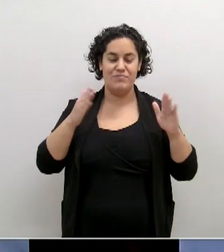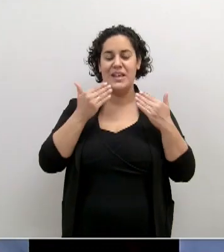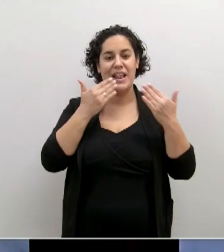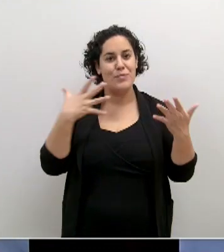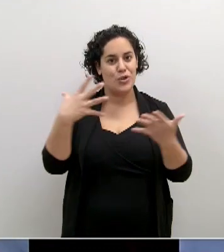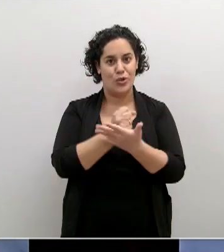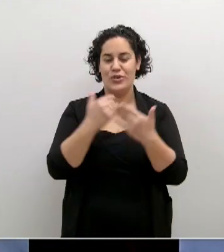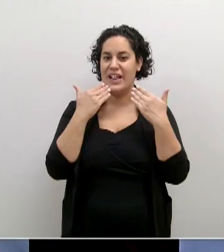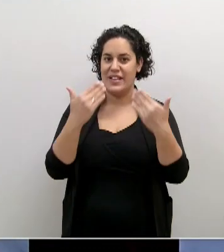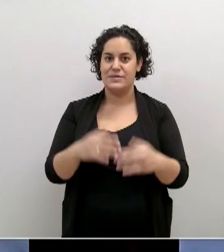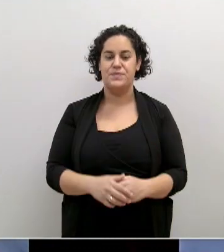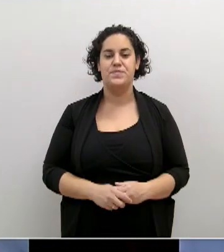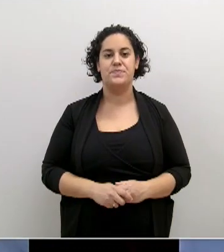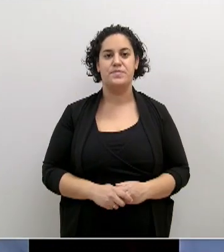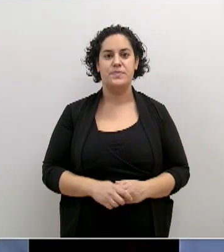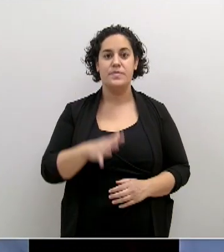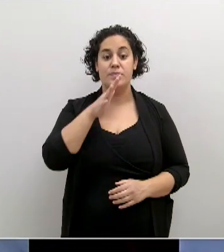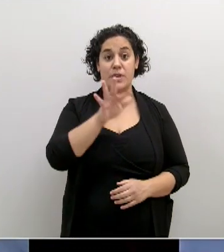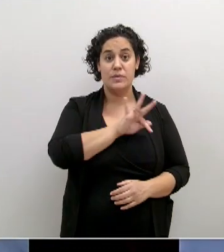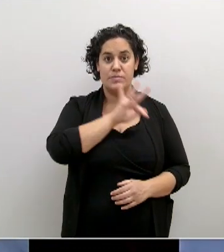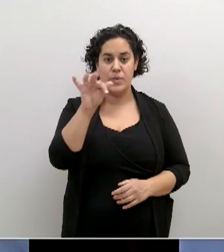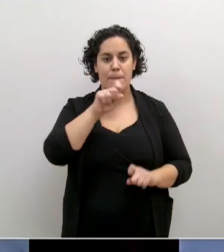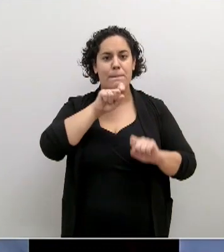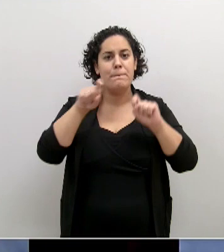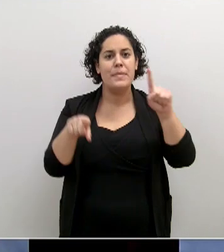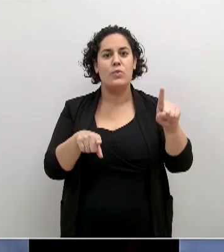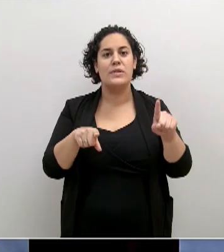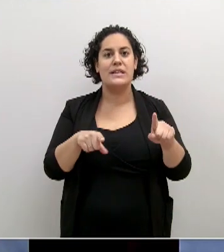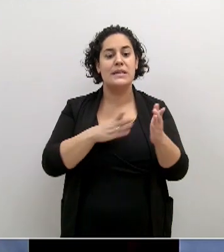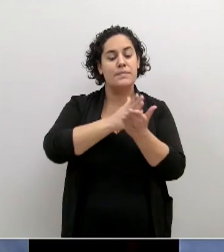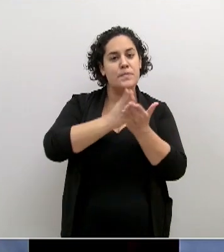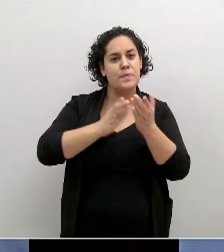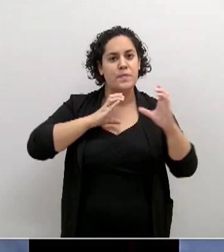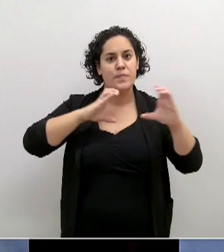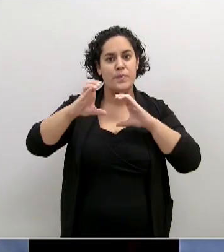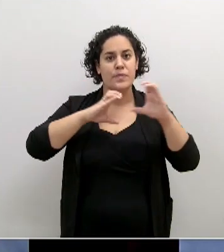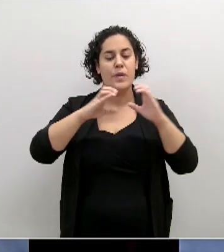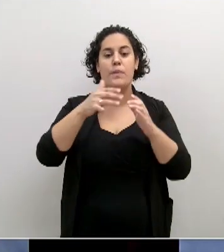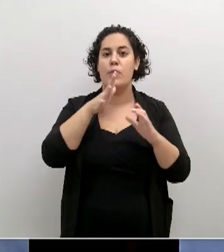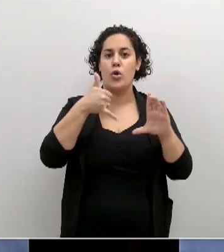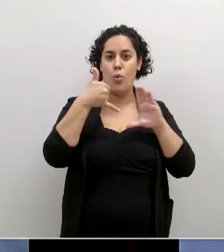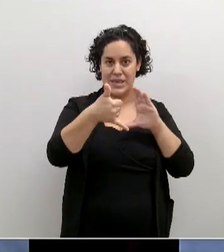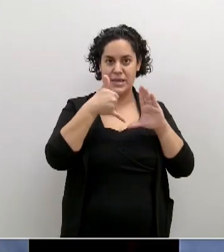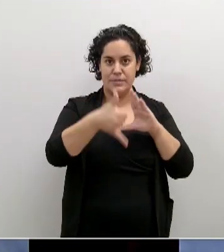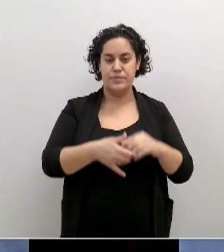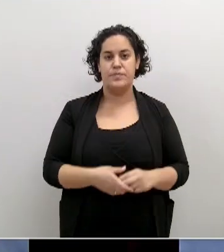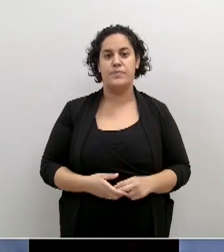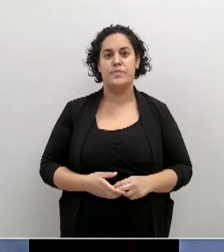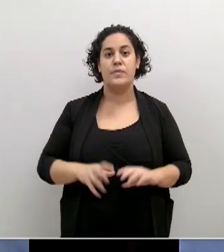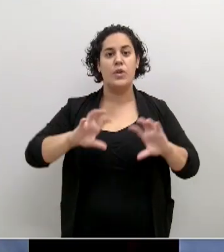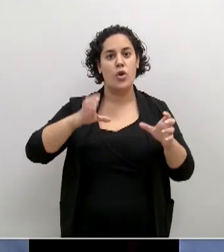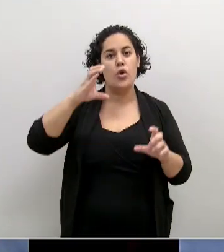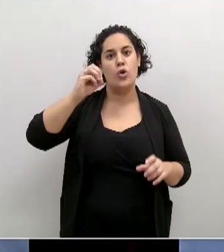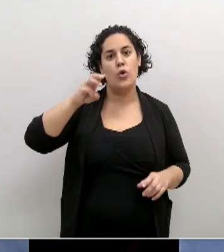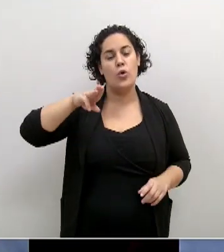Gracias. A continuación, trasladamos las preguntas que nos han hecho llegar los medios de comunicación vía WhatsApp. COPE, La